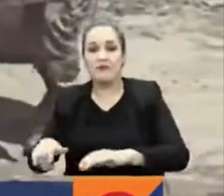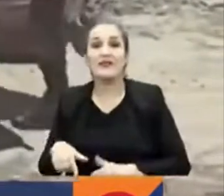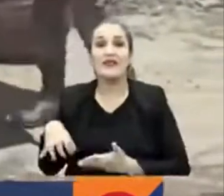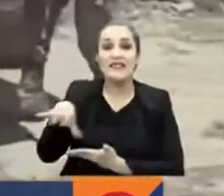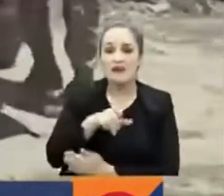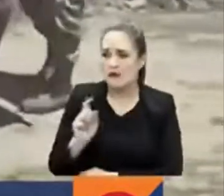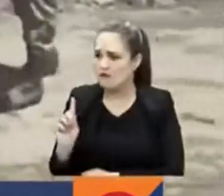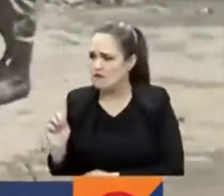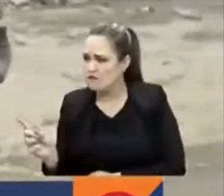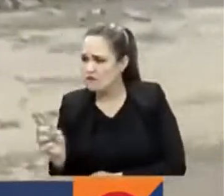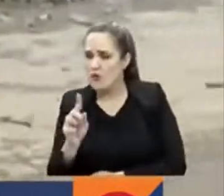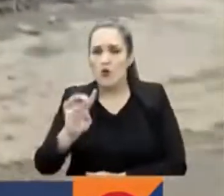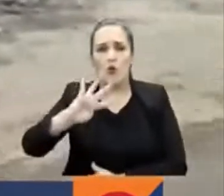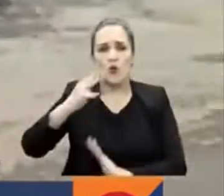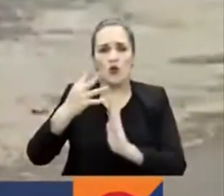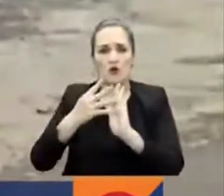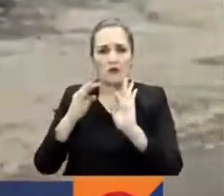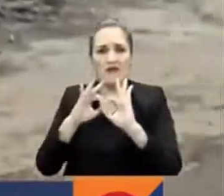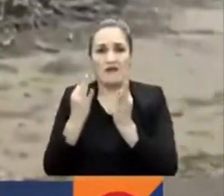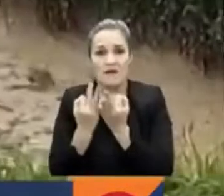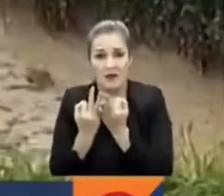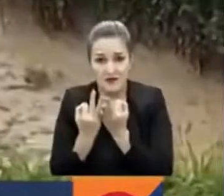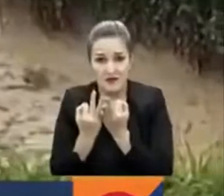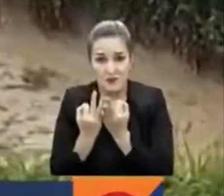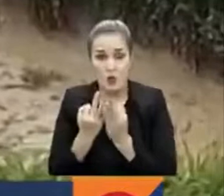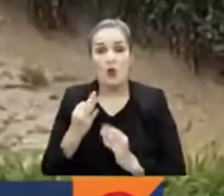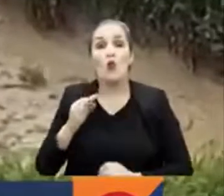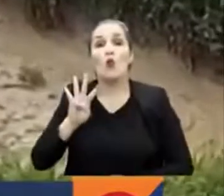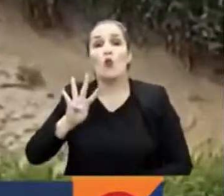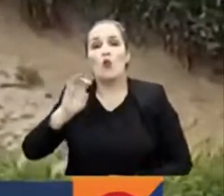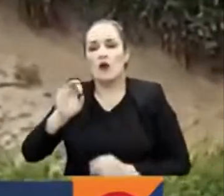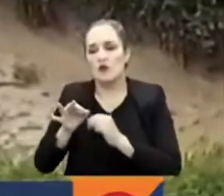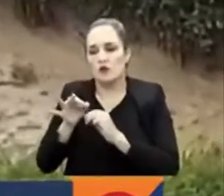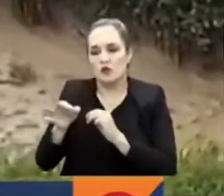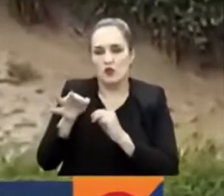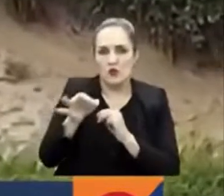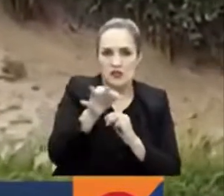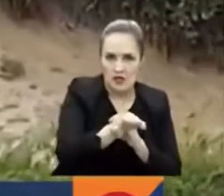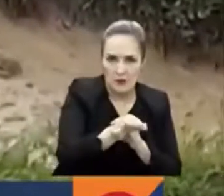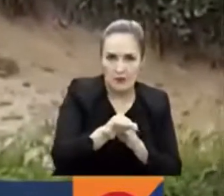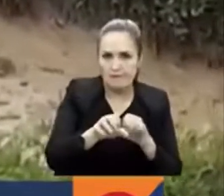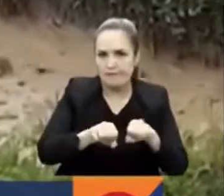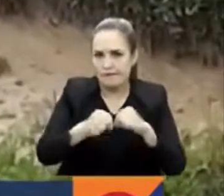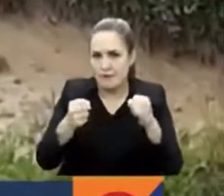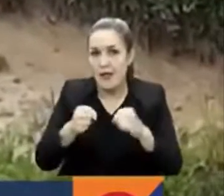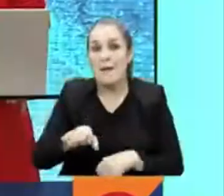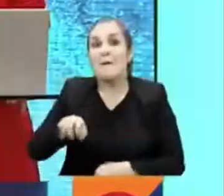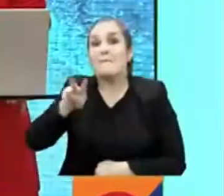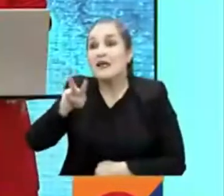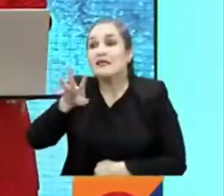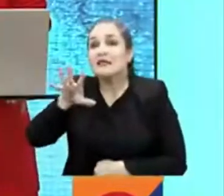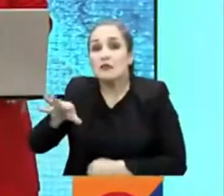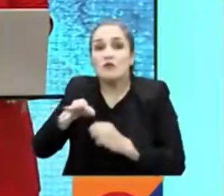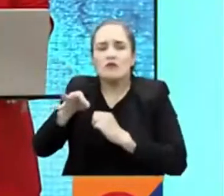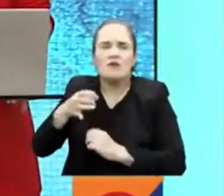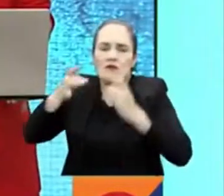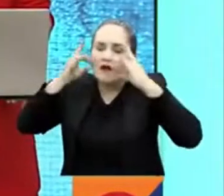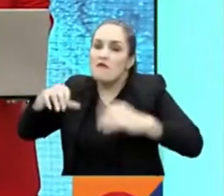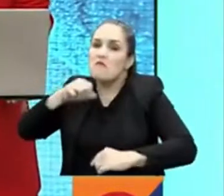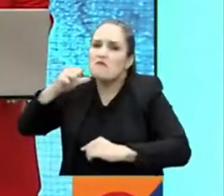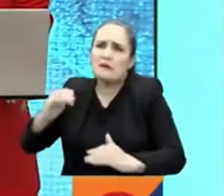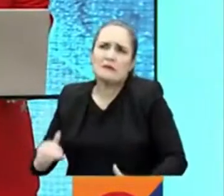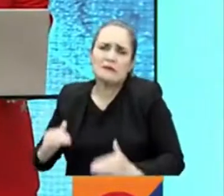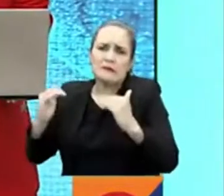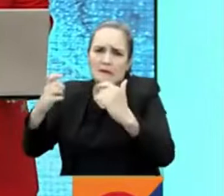familias damnificadas, 40 municipios afectados por lluvias y 25 municipios declararon calamidad pública. Activados